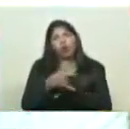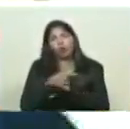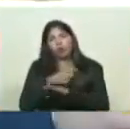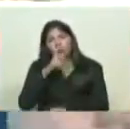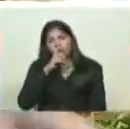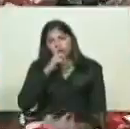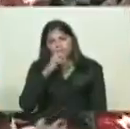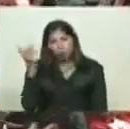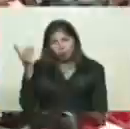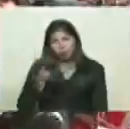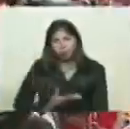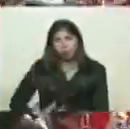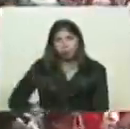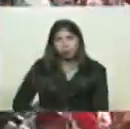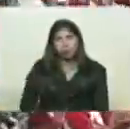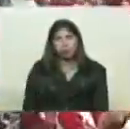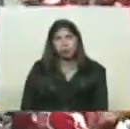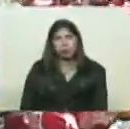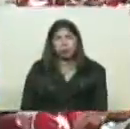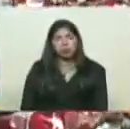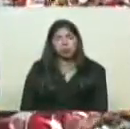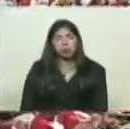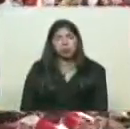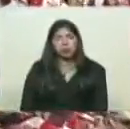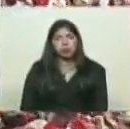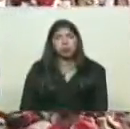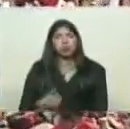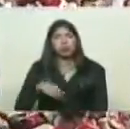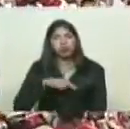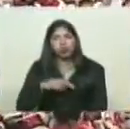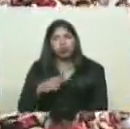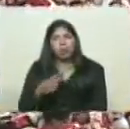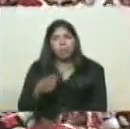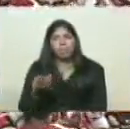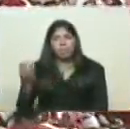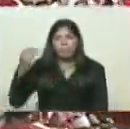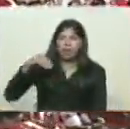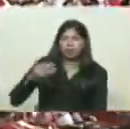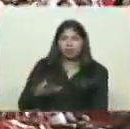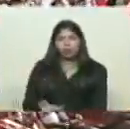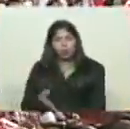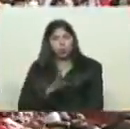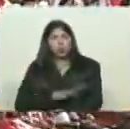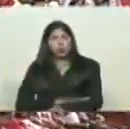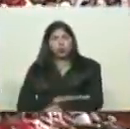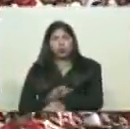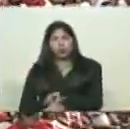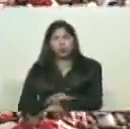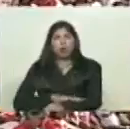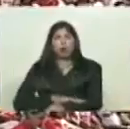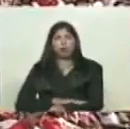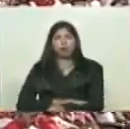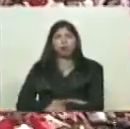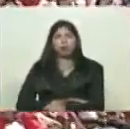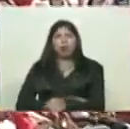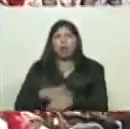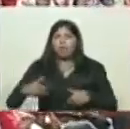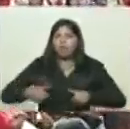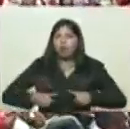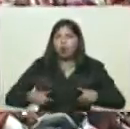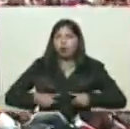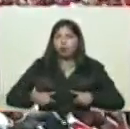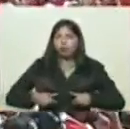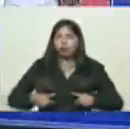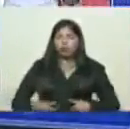presidente Nicolás Maduro Moro. En eso redoblaremos los esfuerzos todos los días, todas las horas y todos los